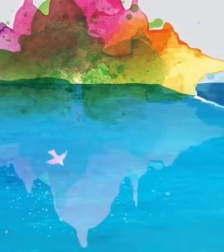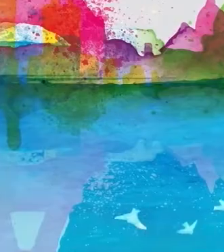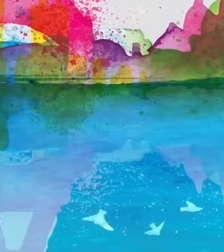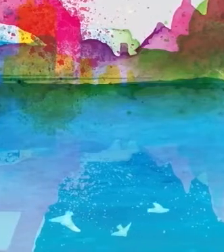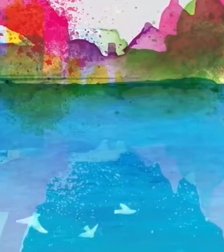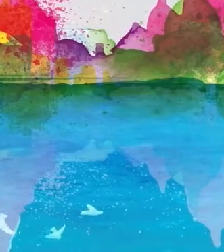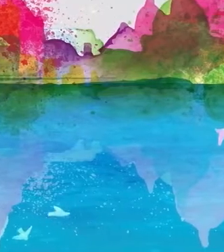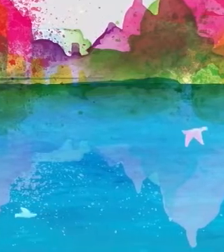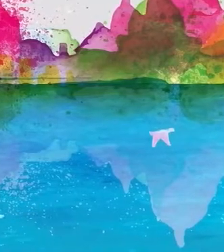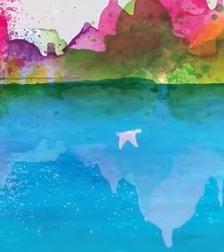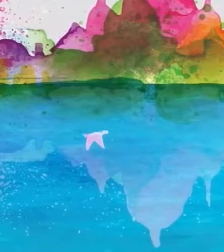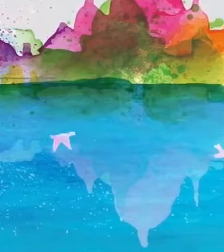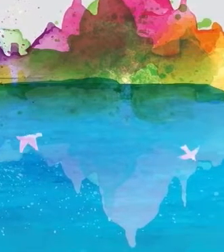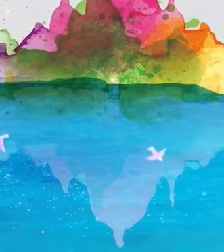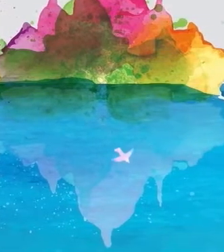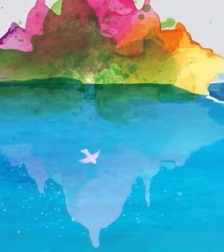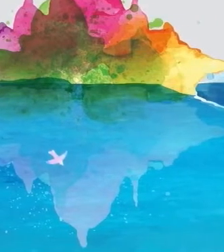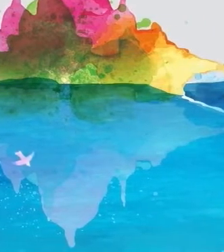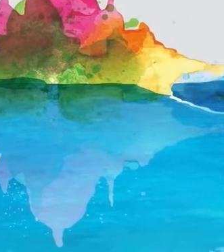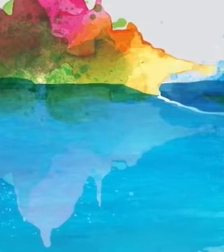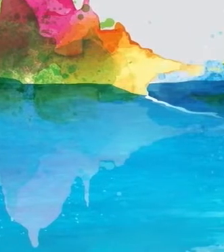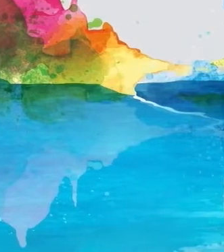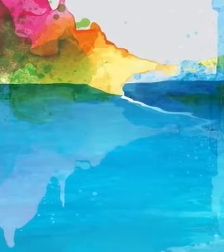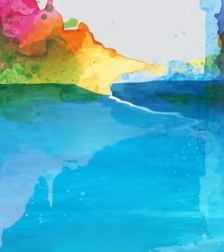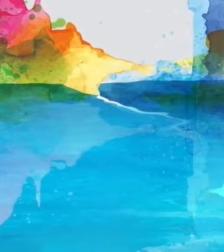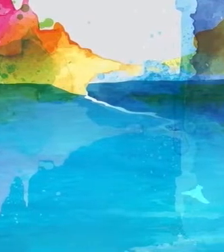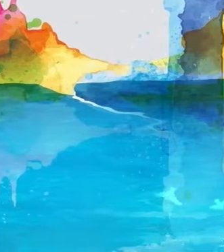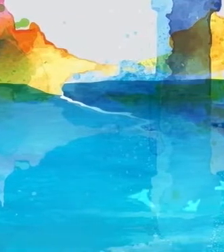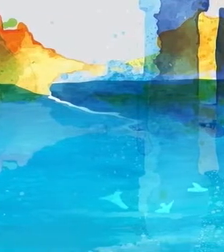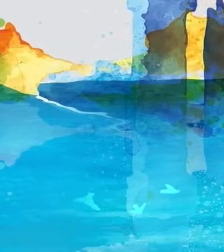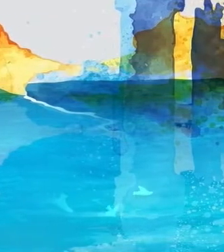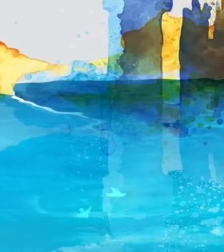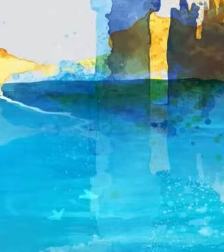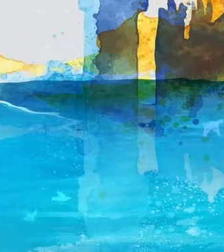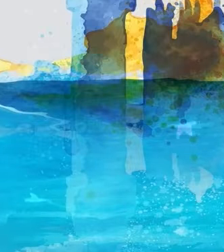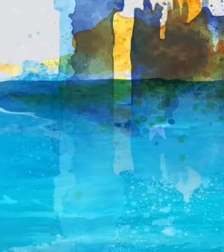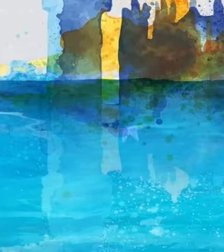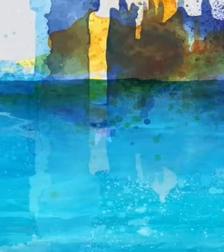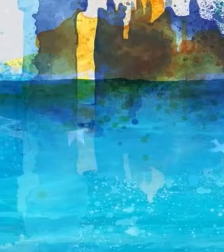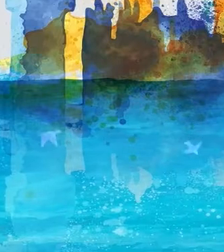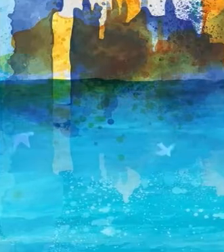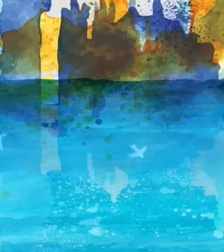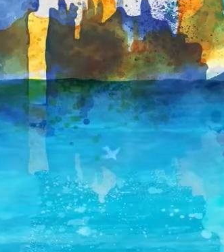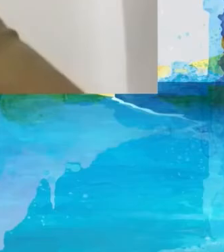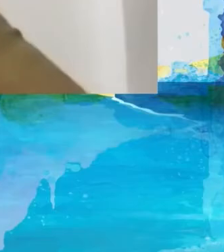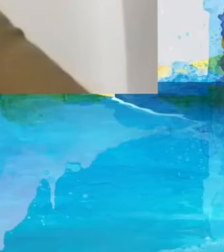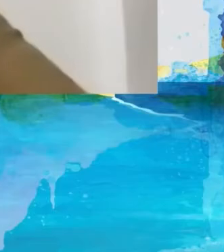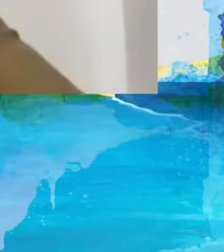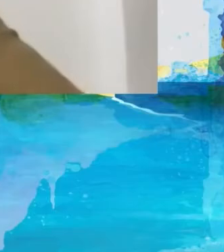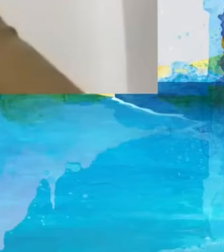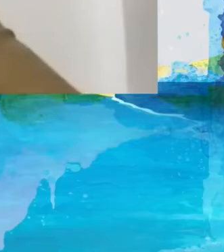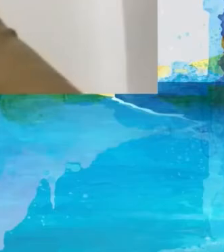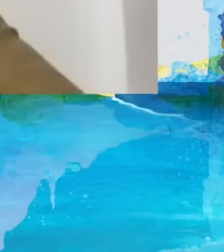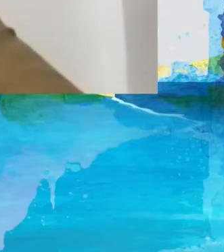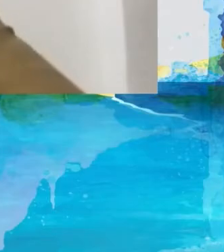Hola, buenas tardes. Soy Olaya Luque y voy a ser la encargada de